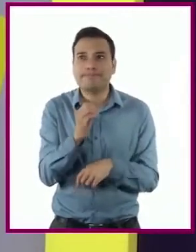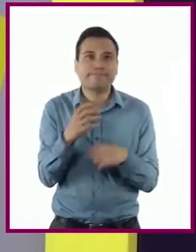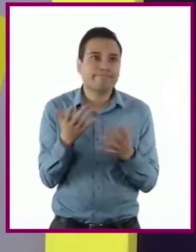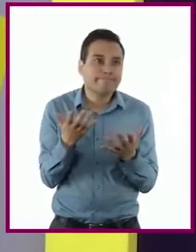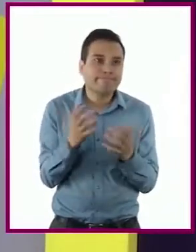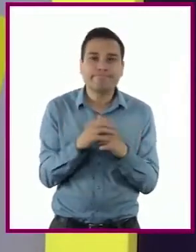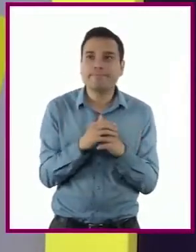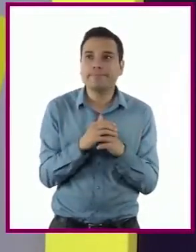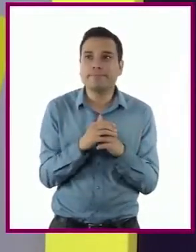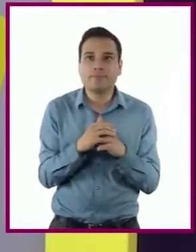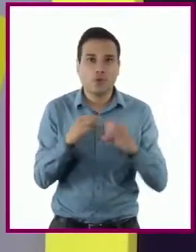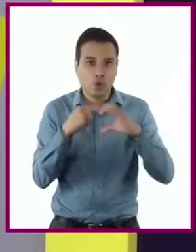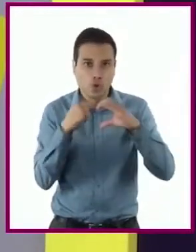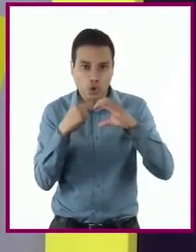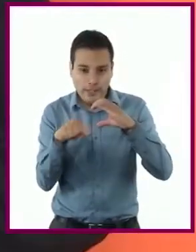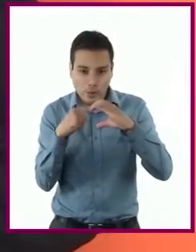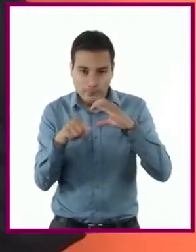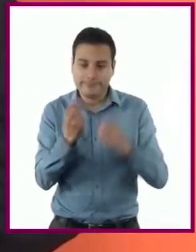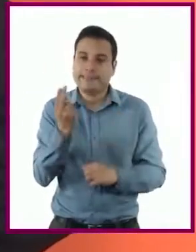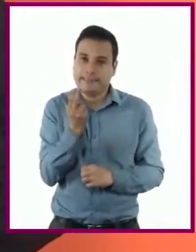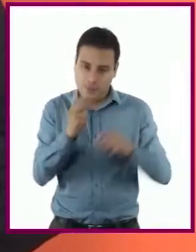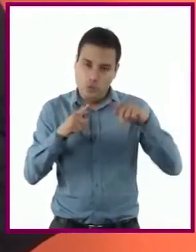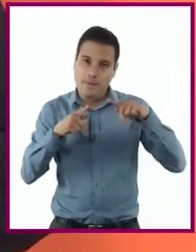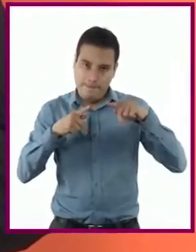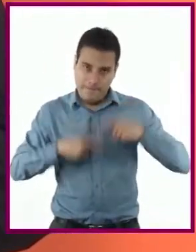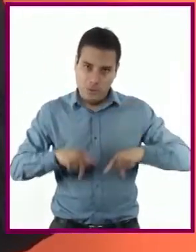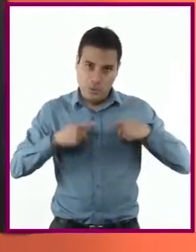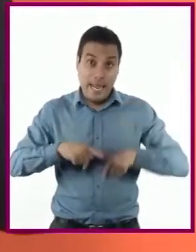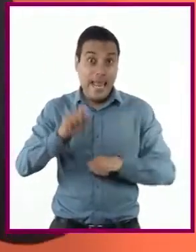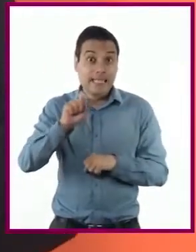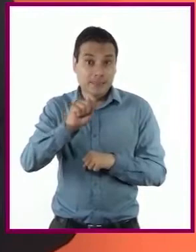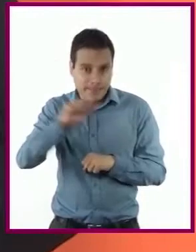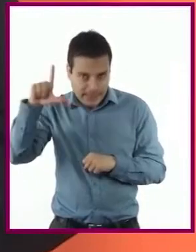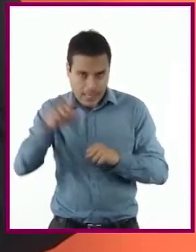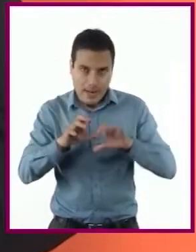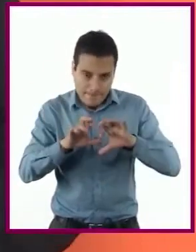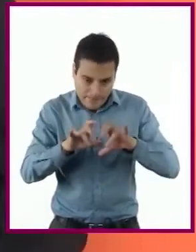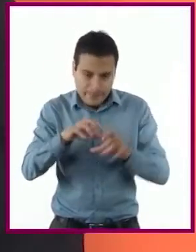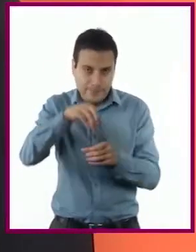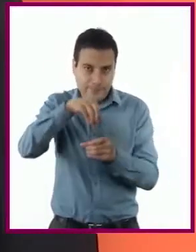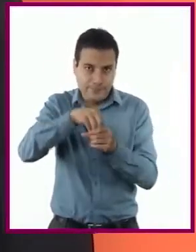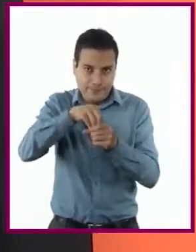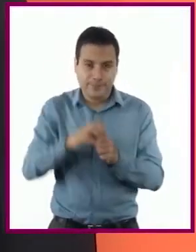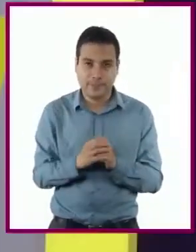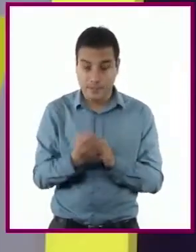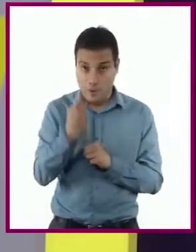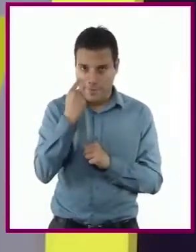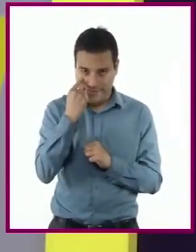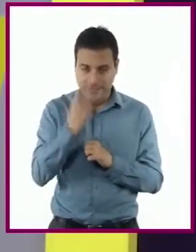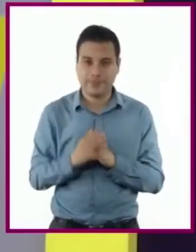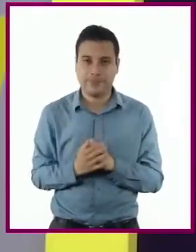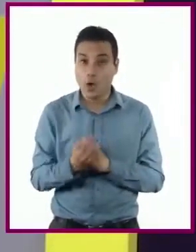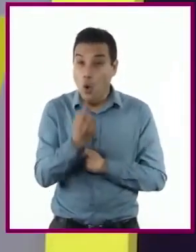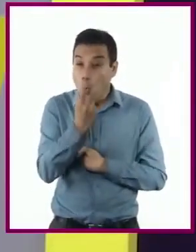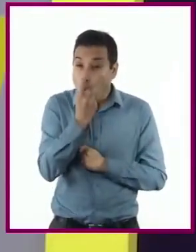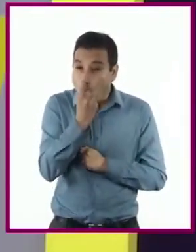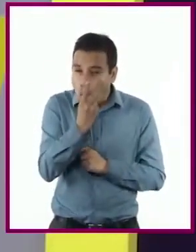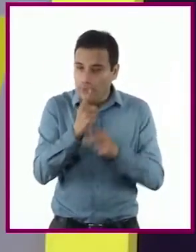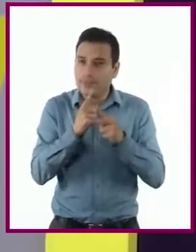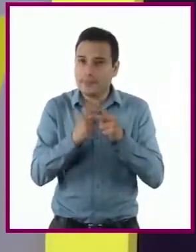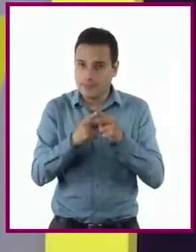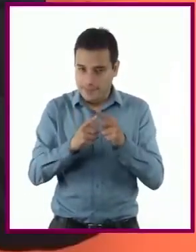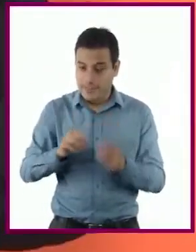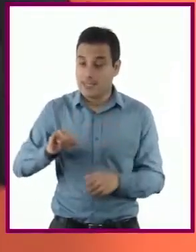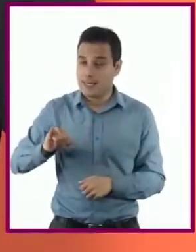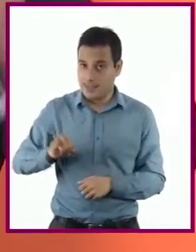cierto nivel técnico para su ejecución. Sin embargo, una de las particularidades de las matemáticas